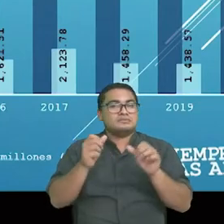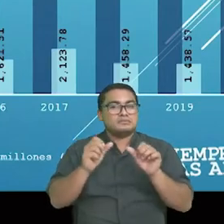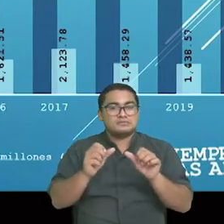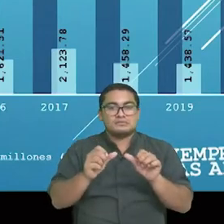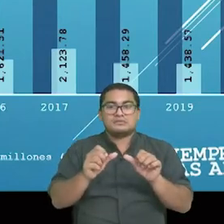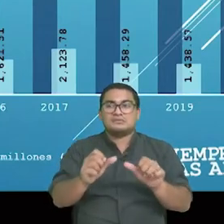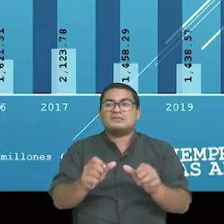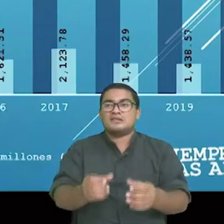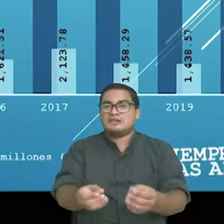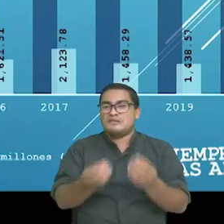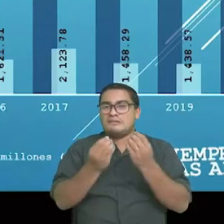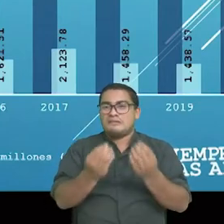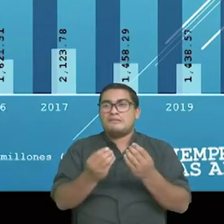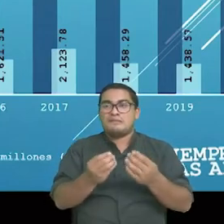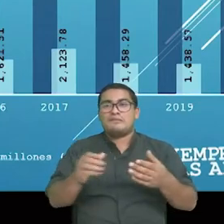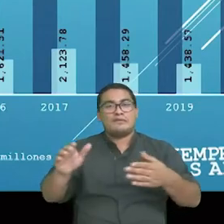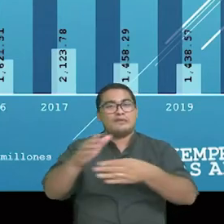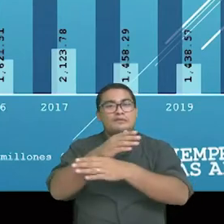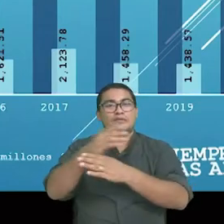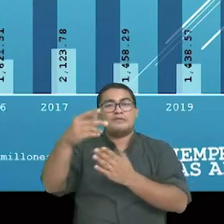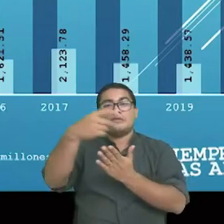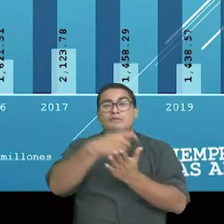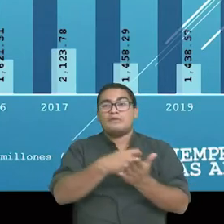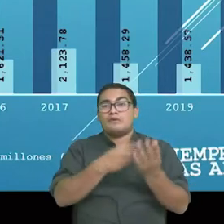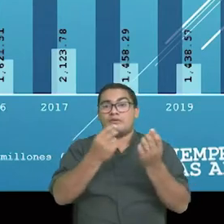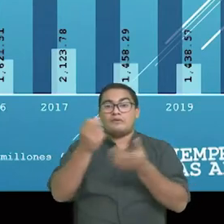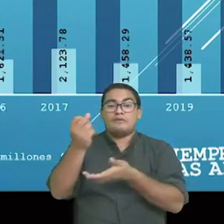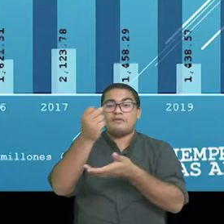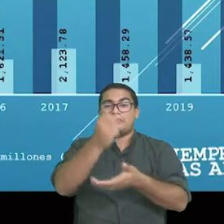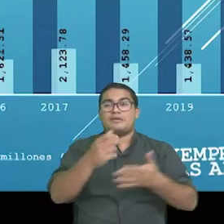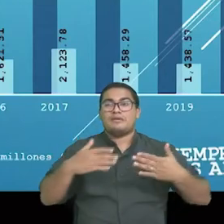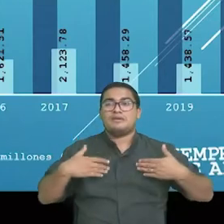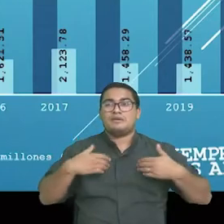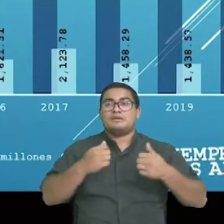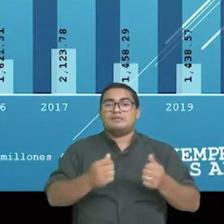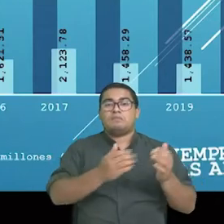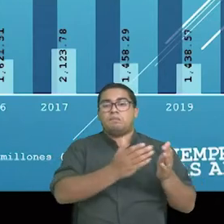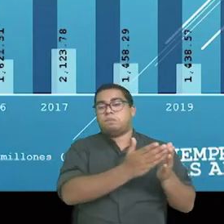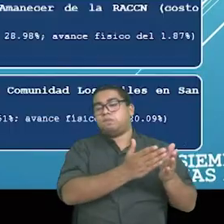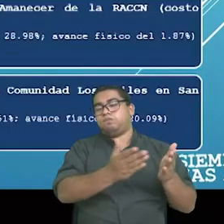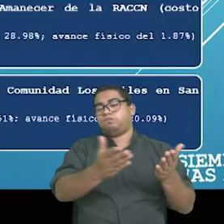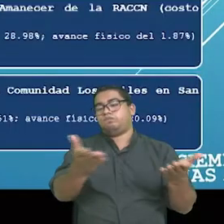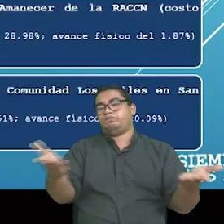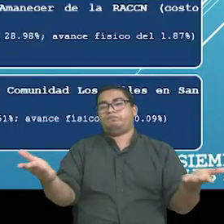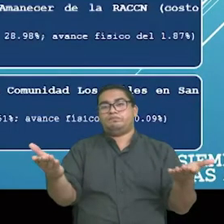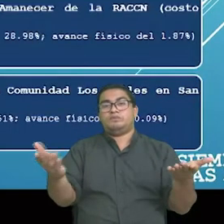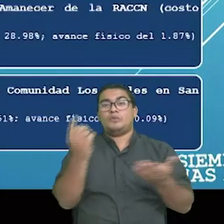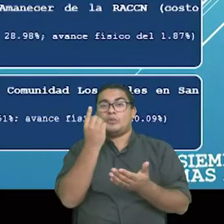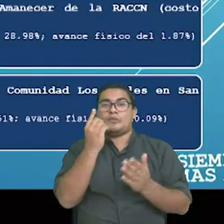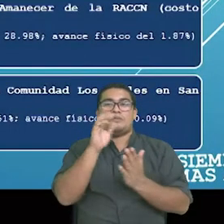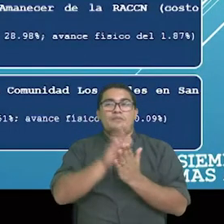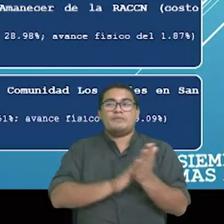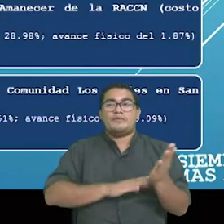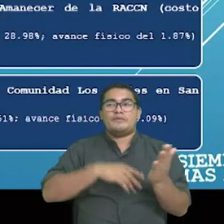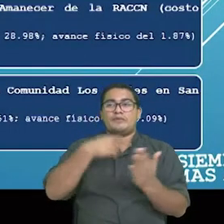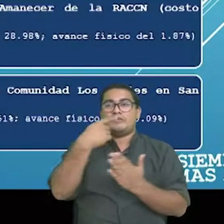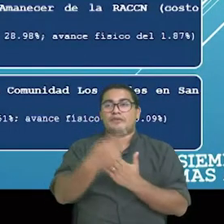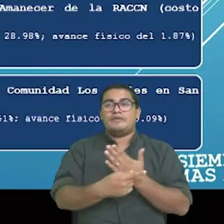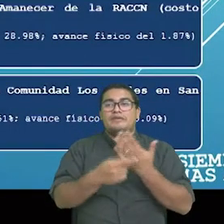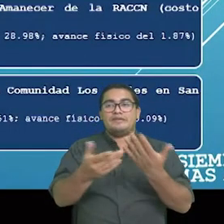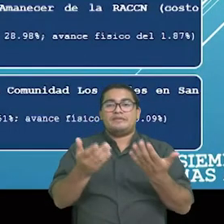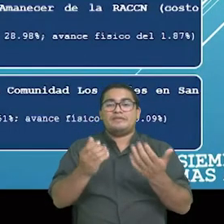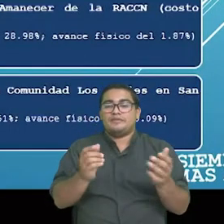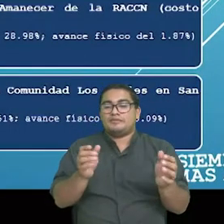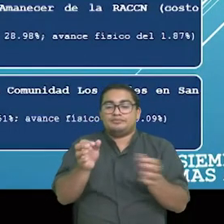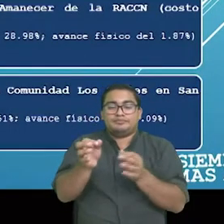Tenemos una cartera tan vasta de proyectos de inversión en salud que solamente la cartera de salud sería para un solo programa. Y queremos